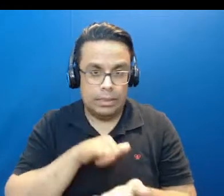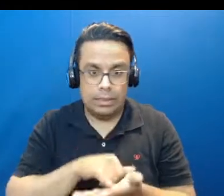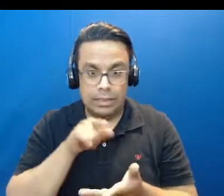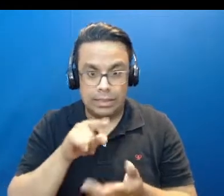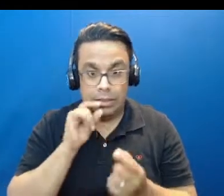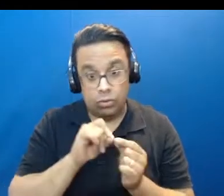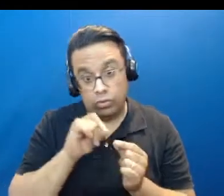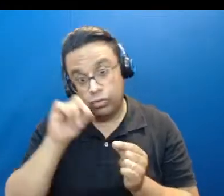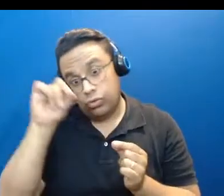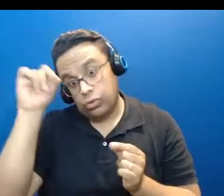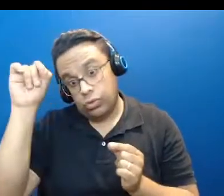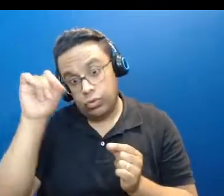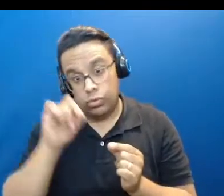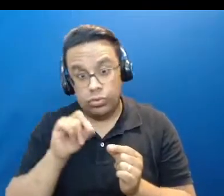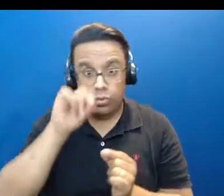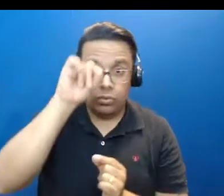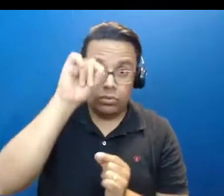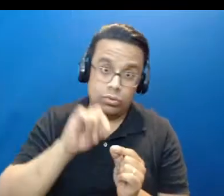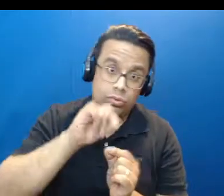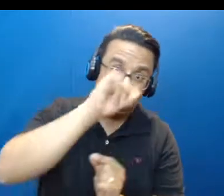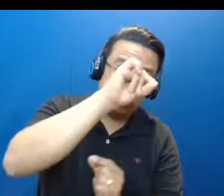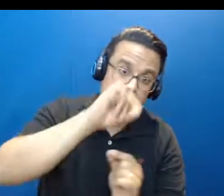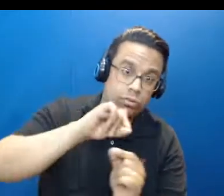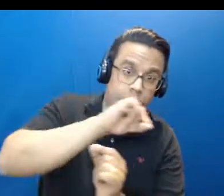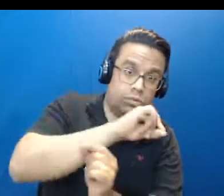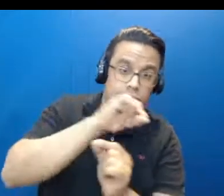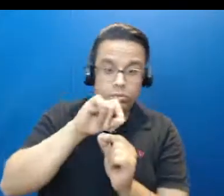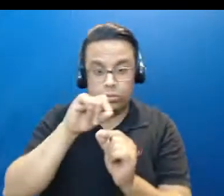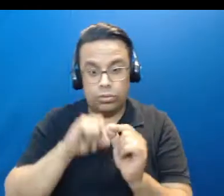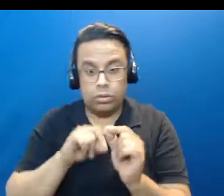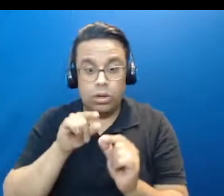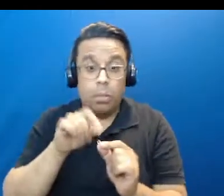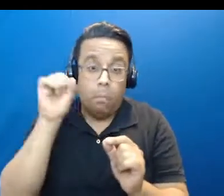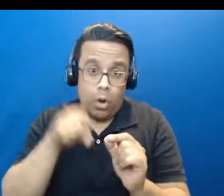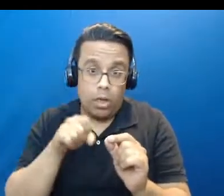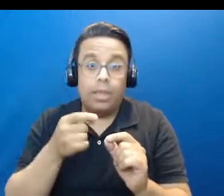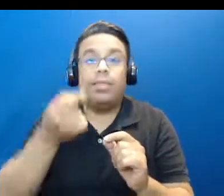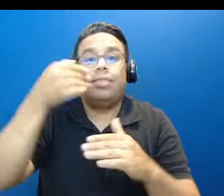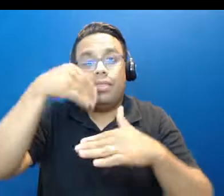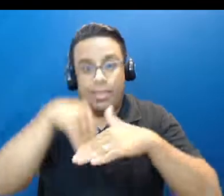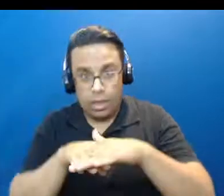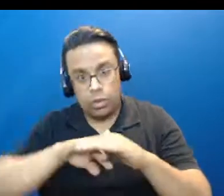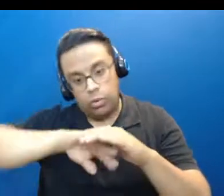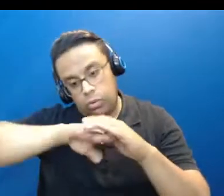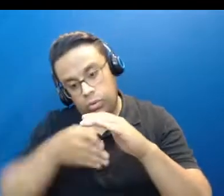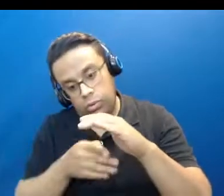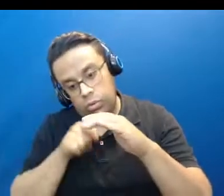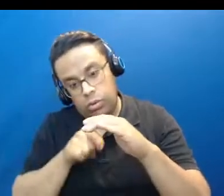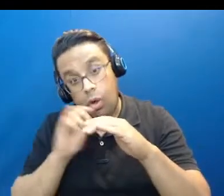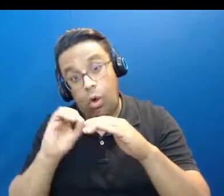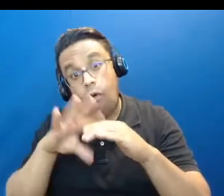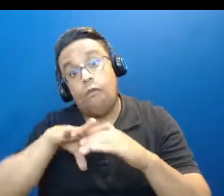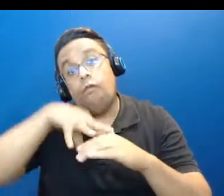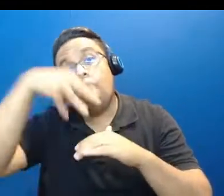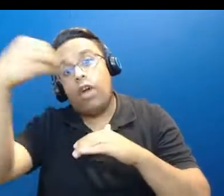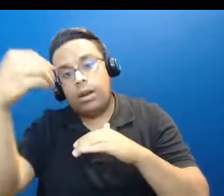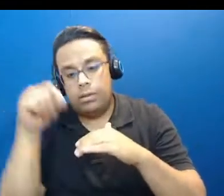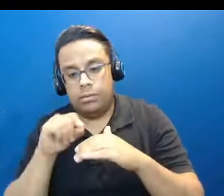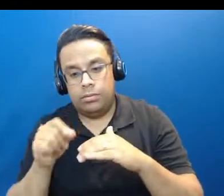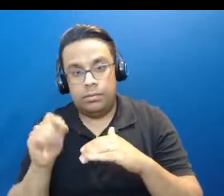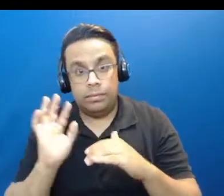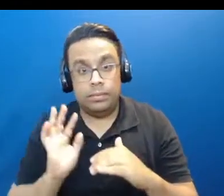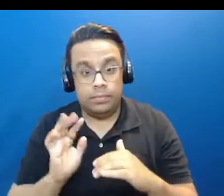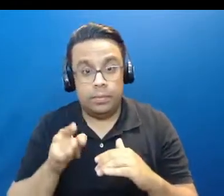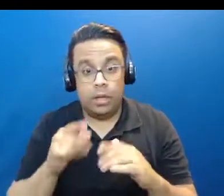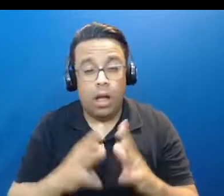la longitud de este arco. Lo puedo hacer de forma interna, como en este caso, o de forma externa, como en este caso. Cuando tenemos